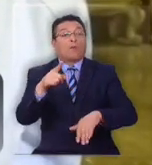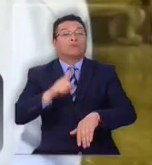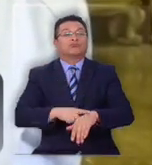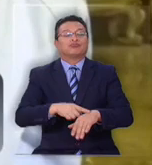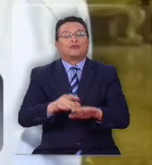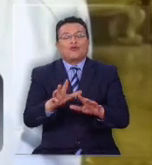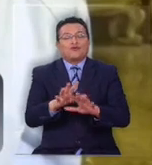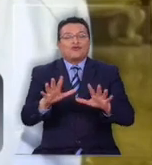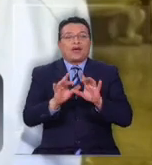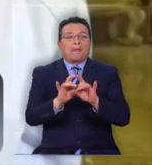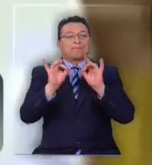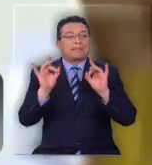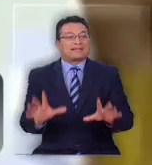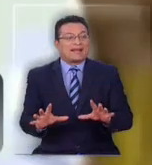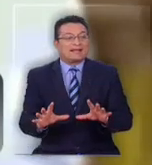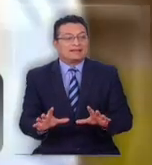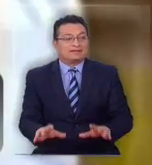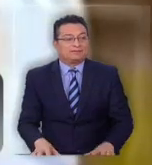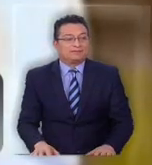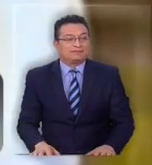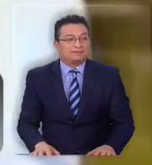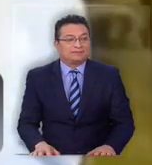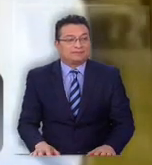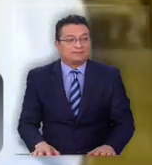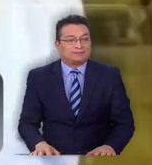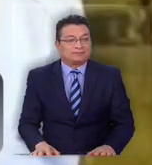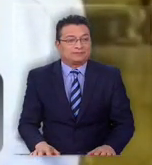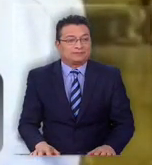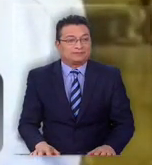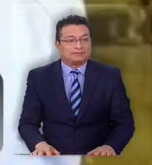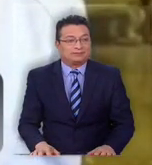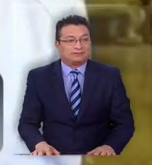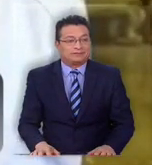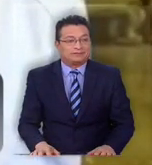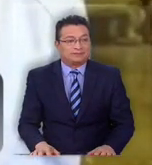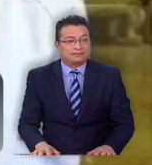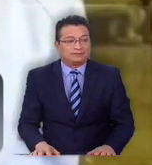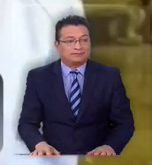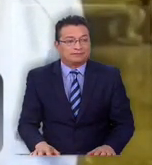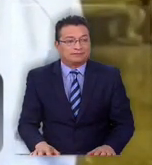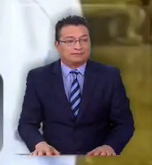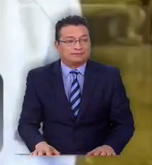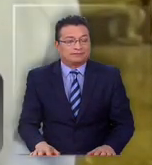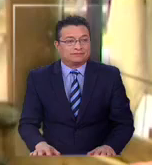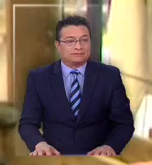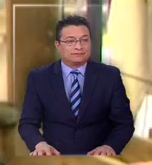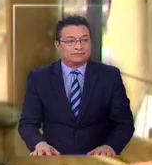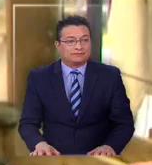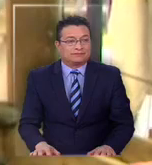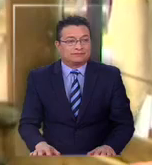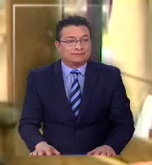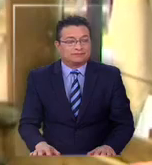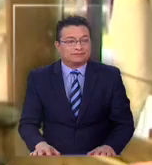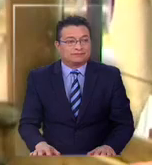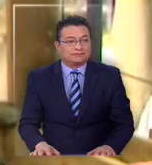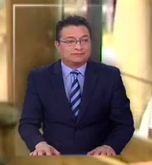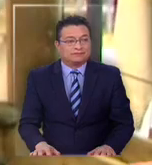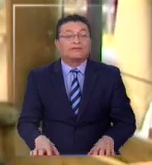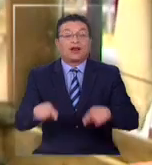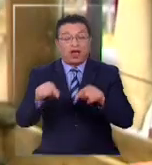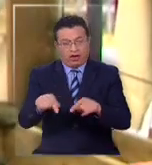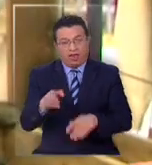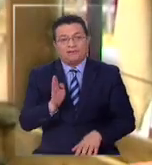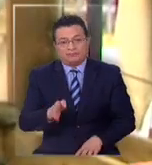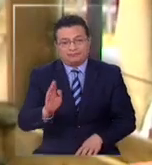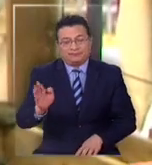De såg liksom, ja, äntligen hem liksom. Att, ja, hem liksom. Ahora seguir